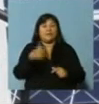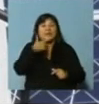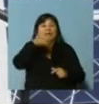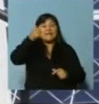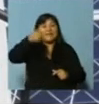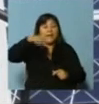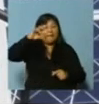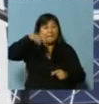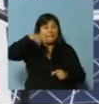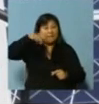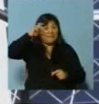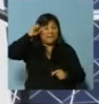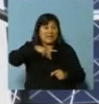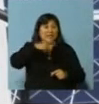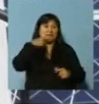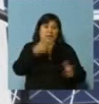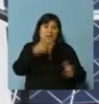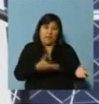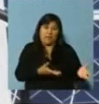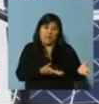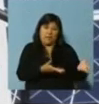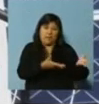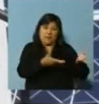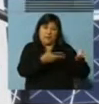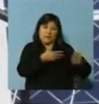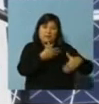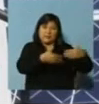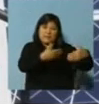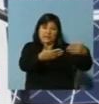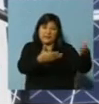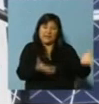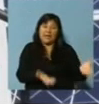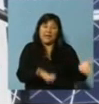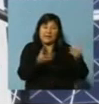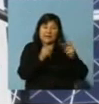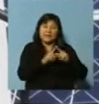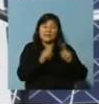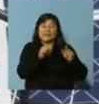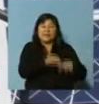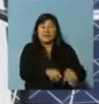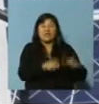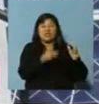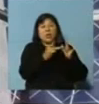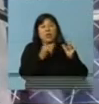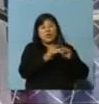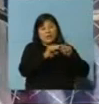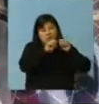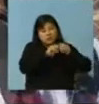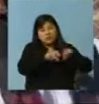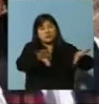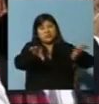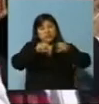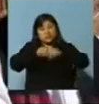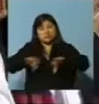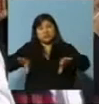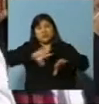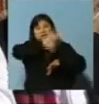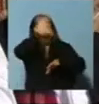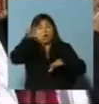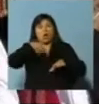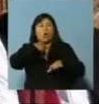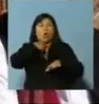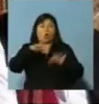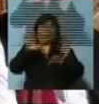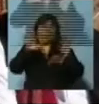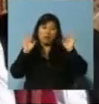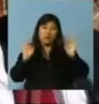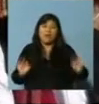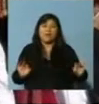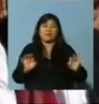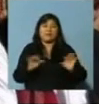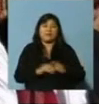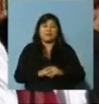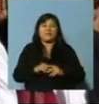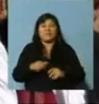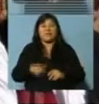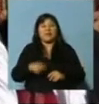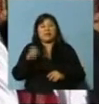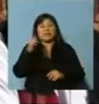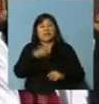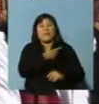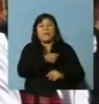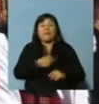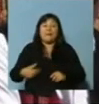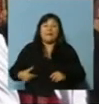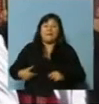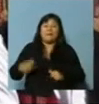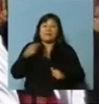porque es una empresa que va a ir creciendo y que va a llevar internet a cada rincón. Ahí decían que nuestra presidenta de